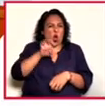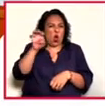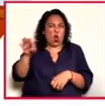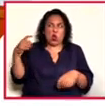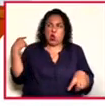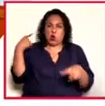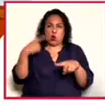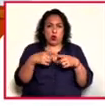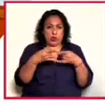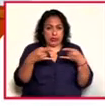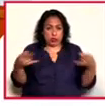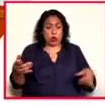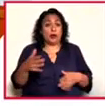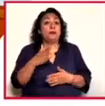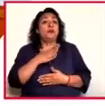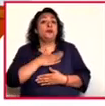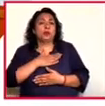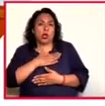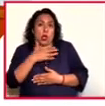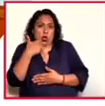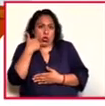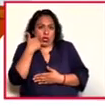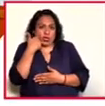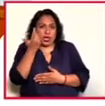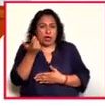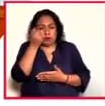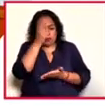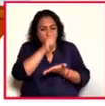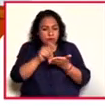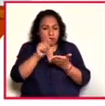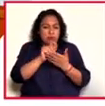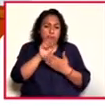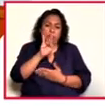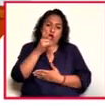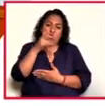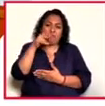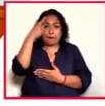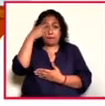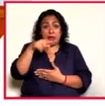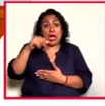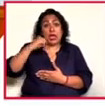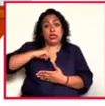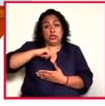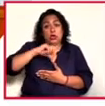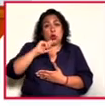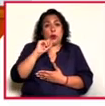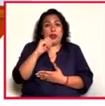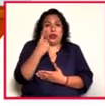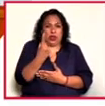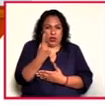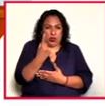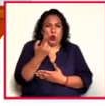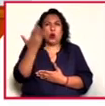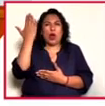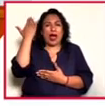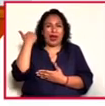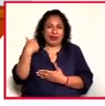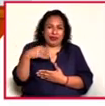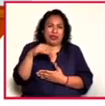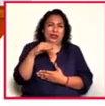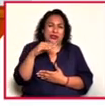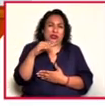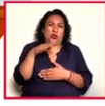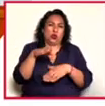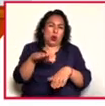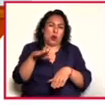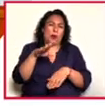pretendido hacer una biografía para el siglo XXI. Yo digo, buena parte de la historiografía cortesiana debe ser impugnada